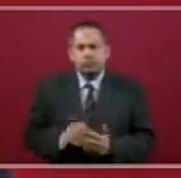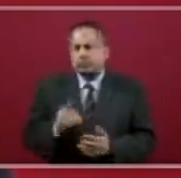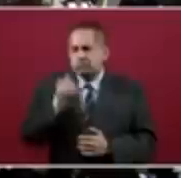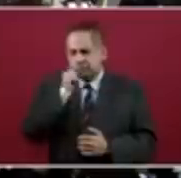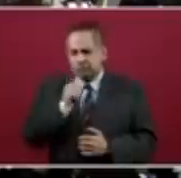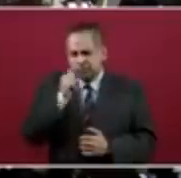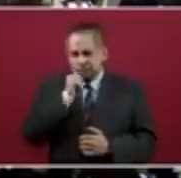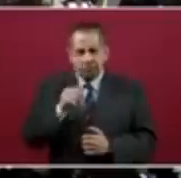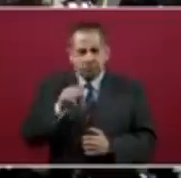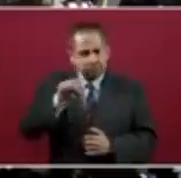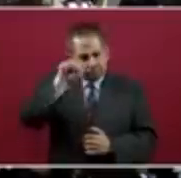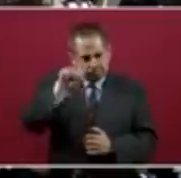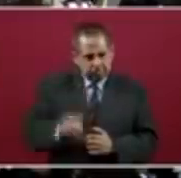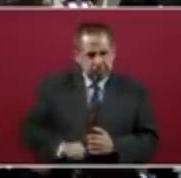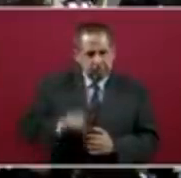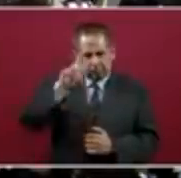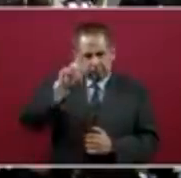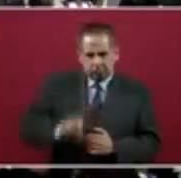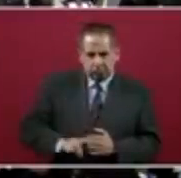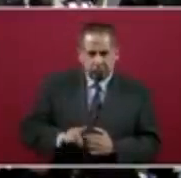siempre los sábados y domingos